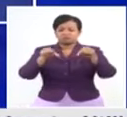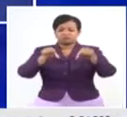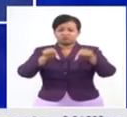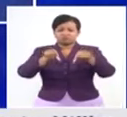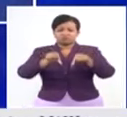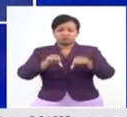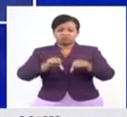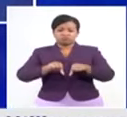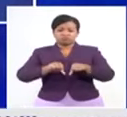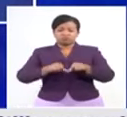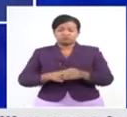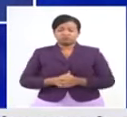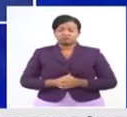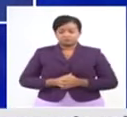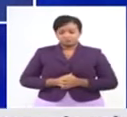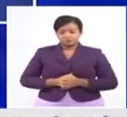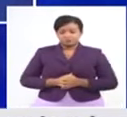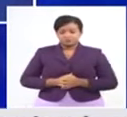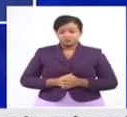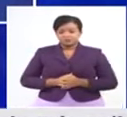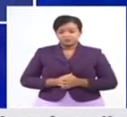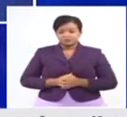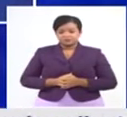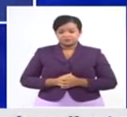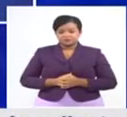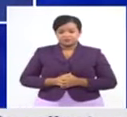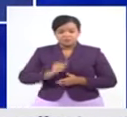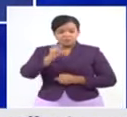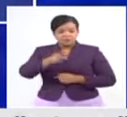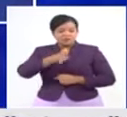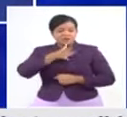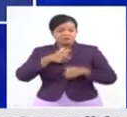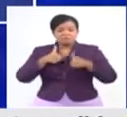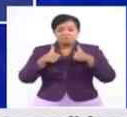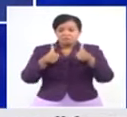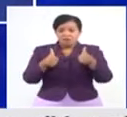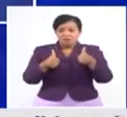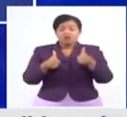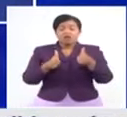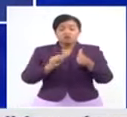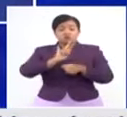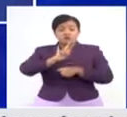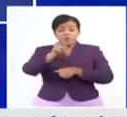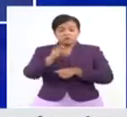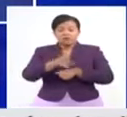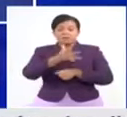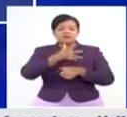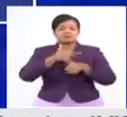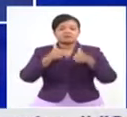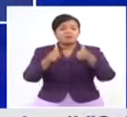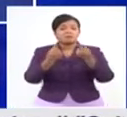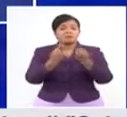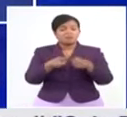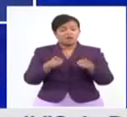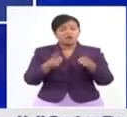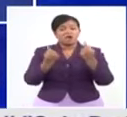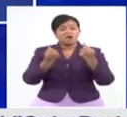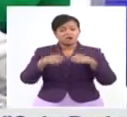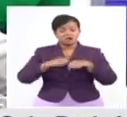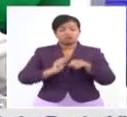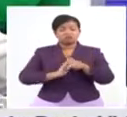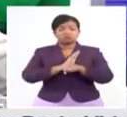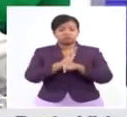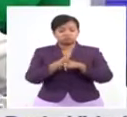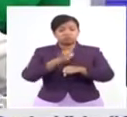virus. Aparentemente sanos, 9 personas de las que informamos en el día de hoy. De esta